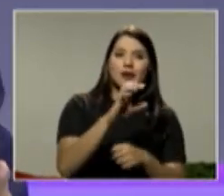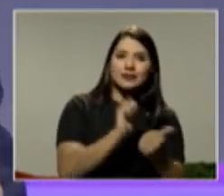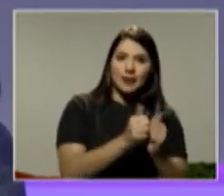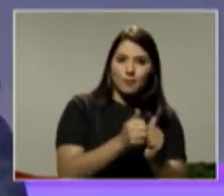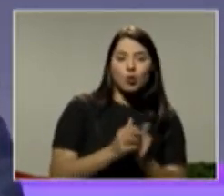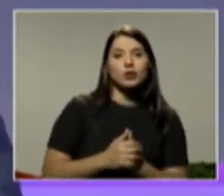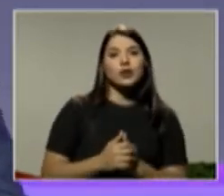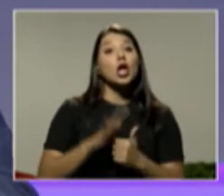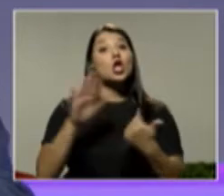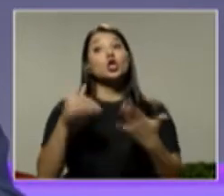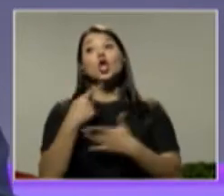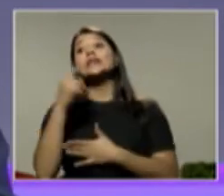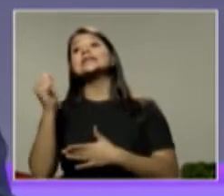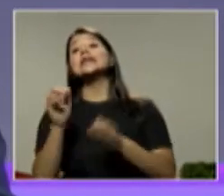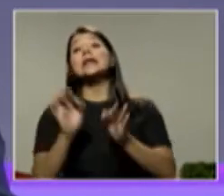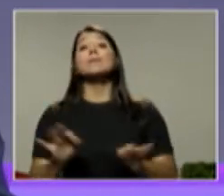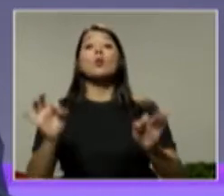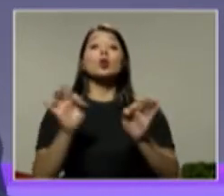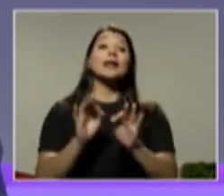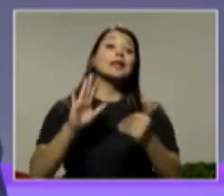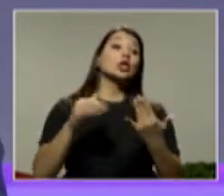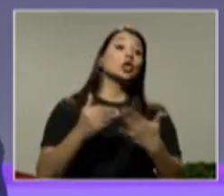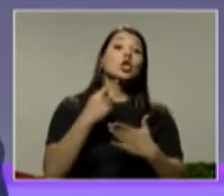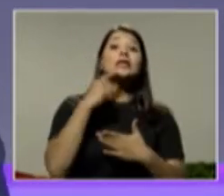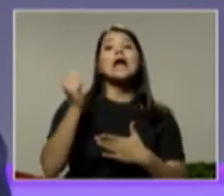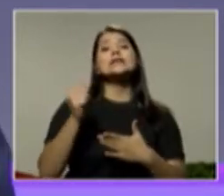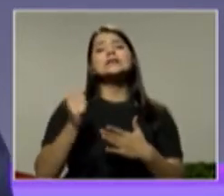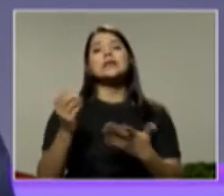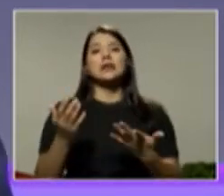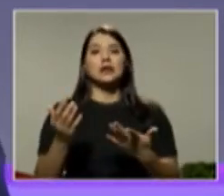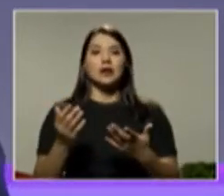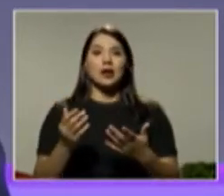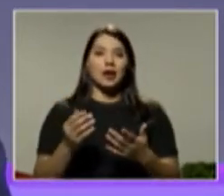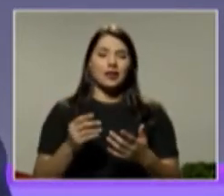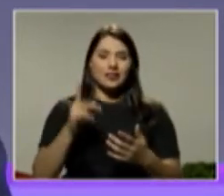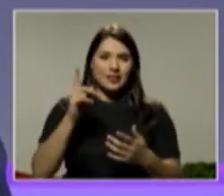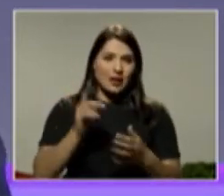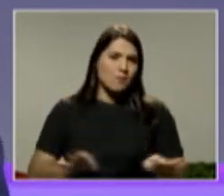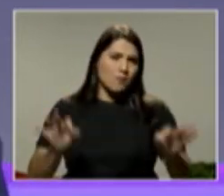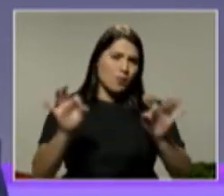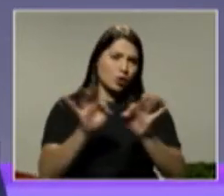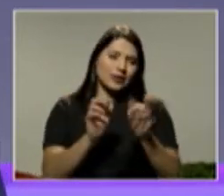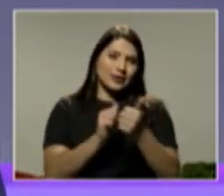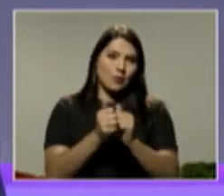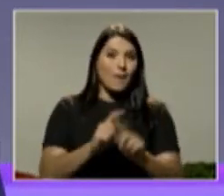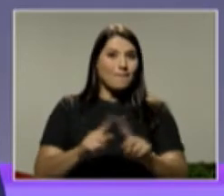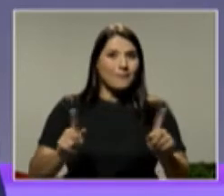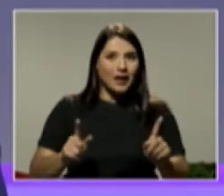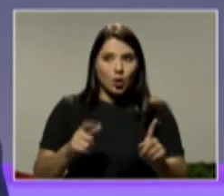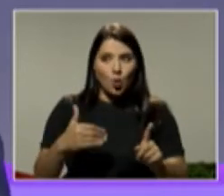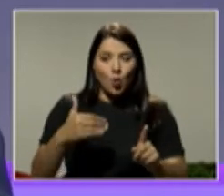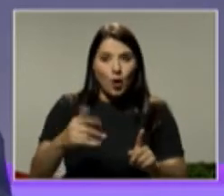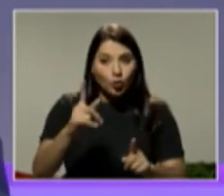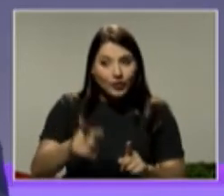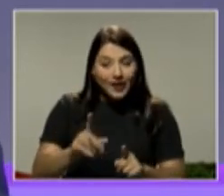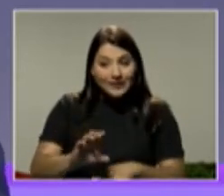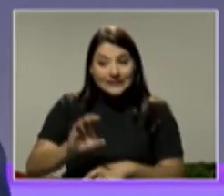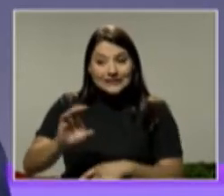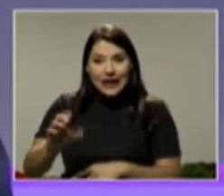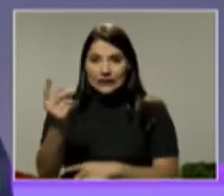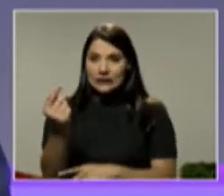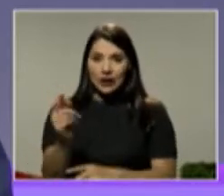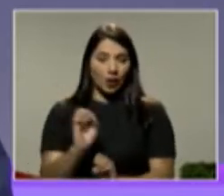el deporte, pero a la hora de ver la inversión no se ha reflejado en lo que realmente necesita el país y el